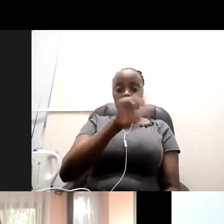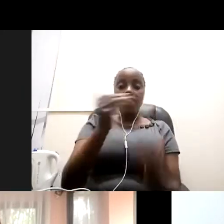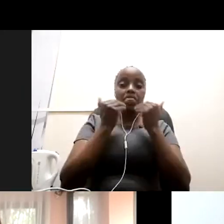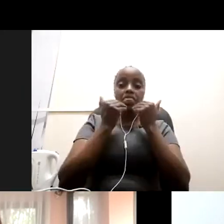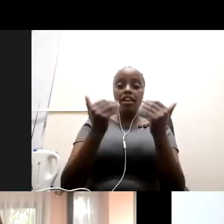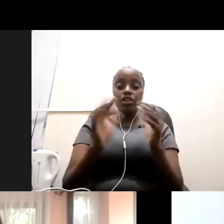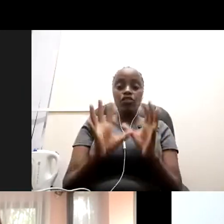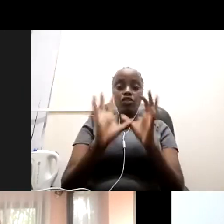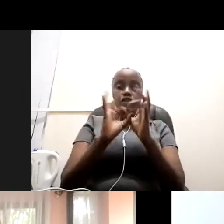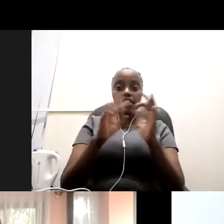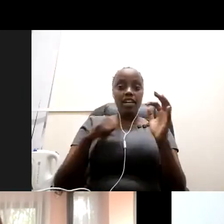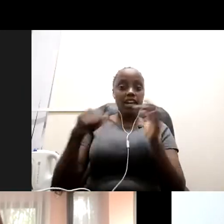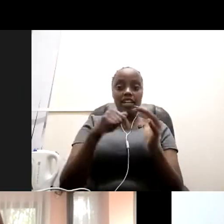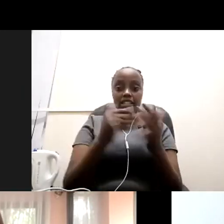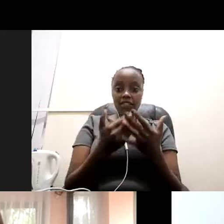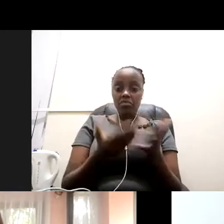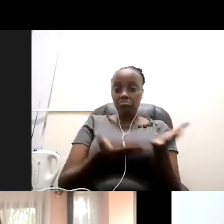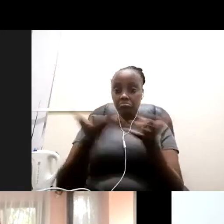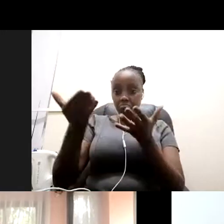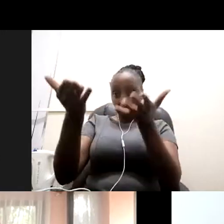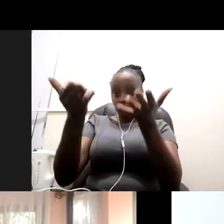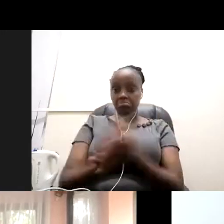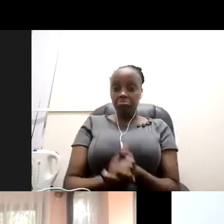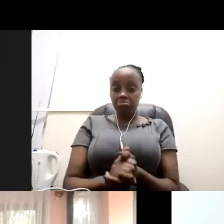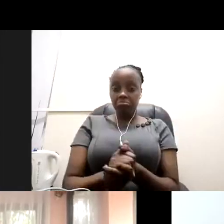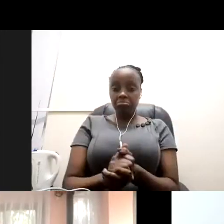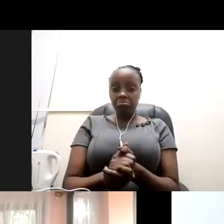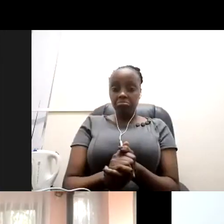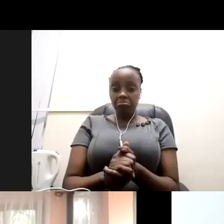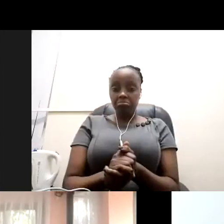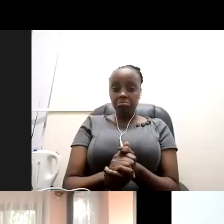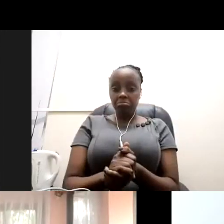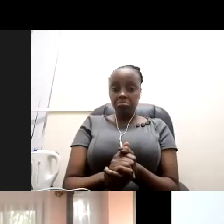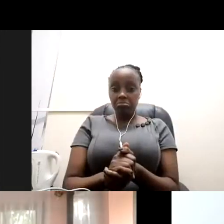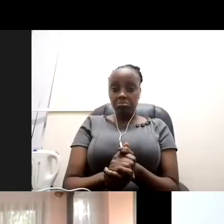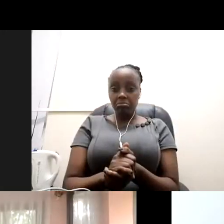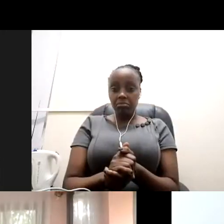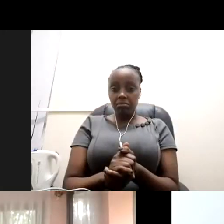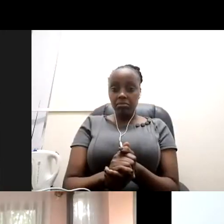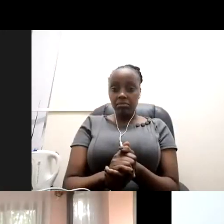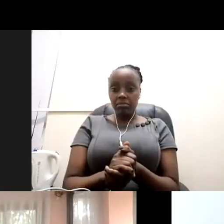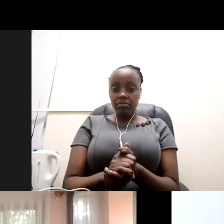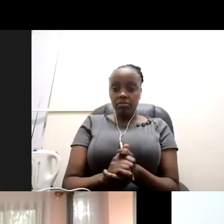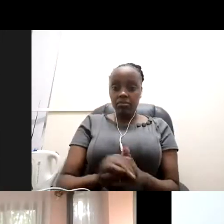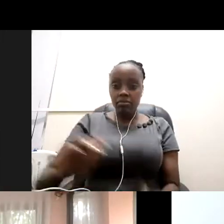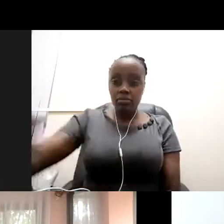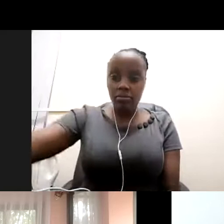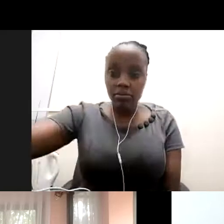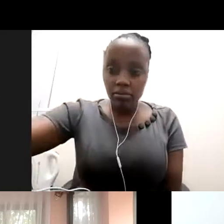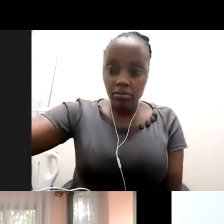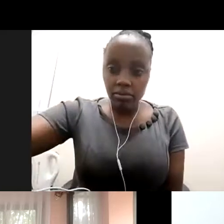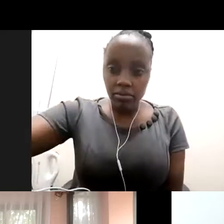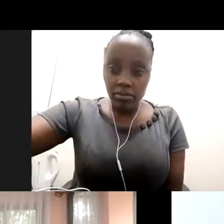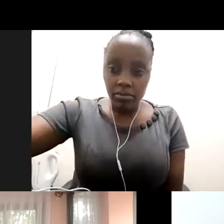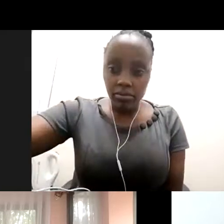joining again, and the floor is yours. Gracias y adelante, María Soledad. Muchas gracias, José.